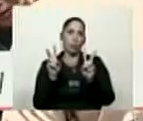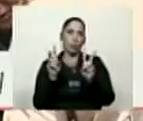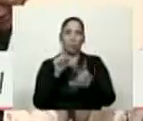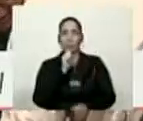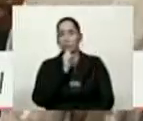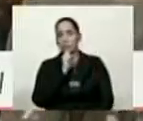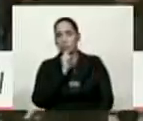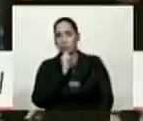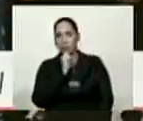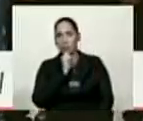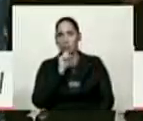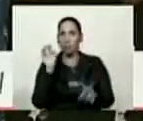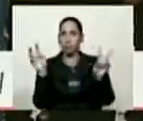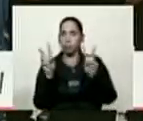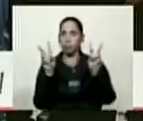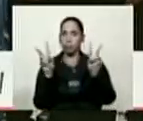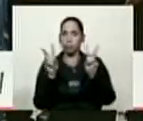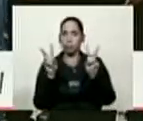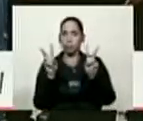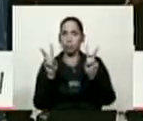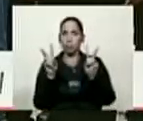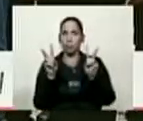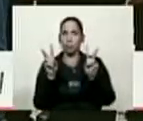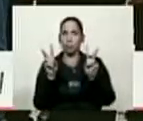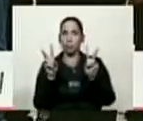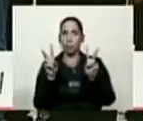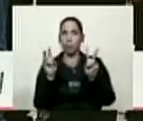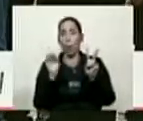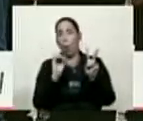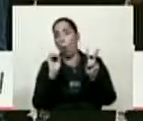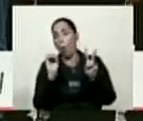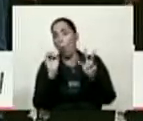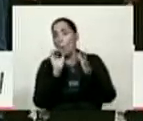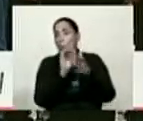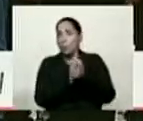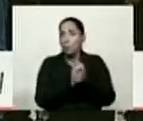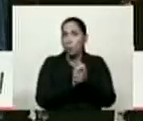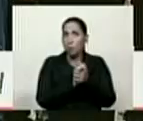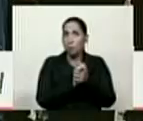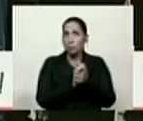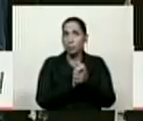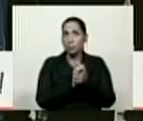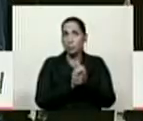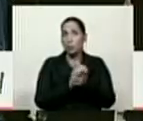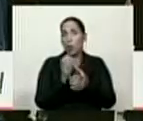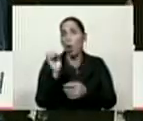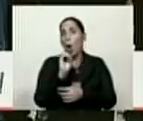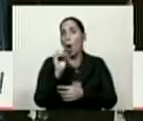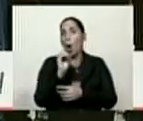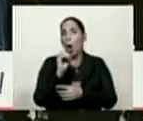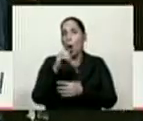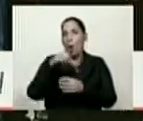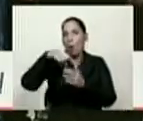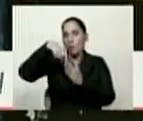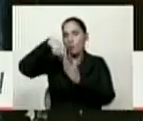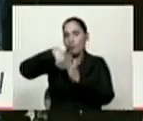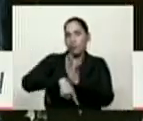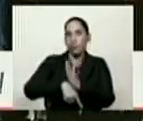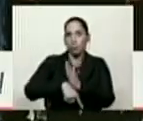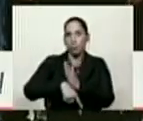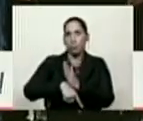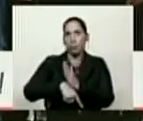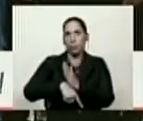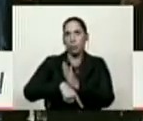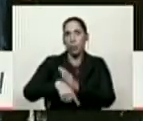Difícilmente va a haber victoria. O nos unimos, dijera Fidel, o nos hundimos. Y nosotros no nos